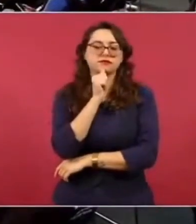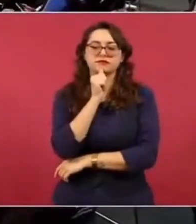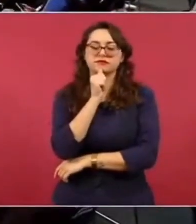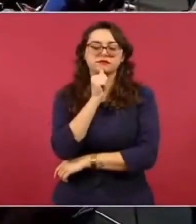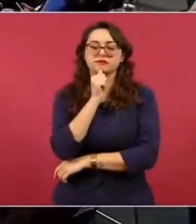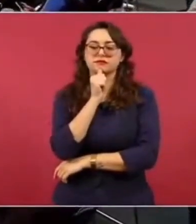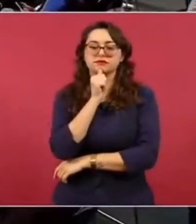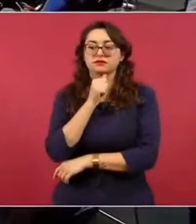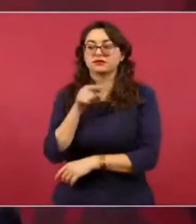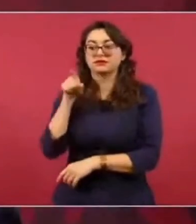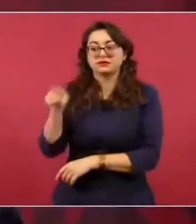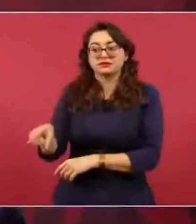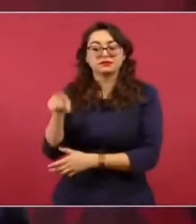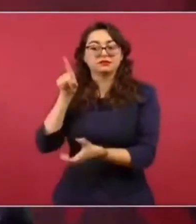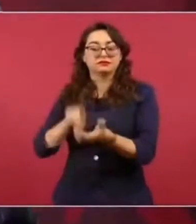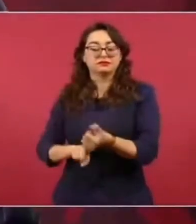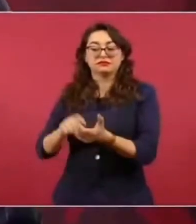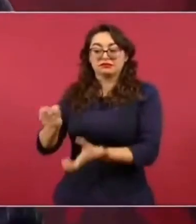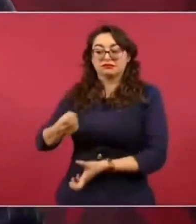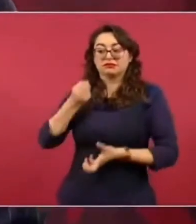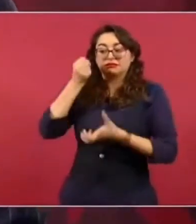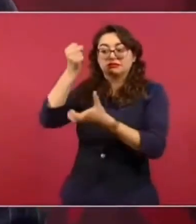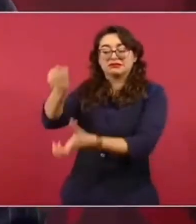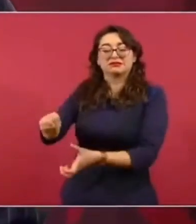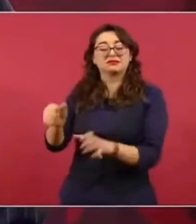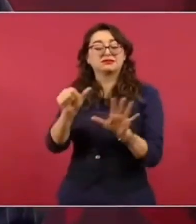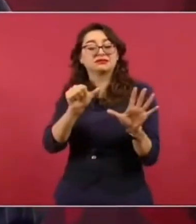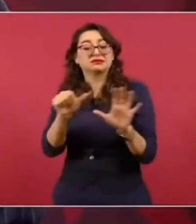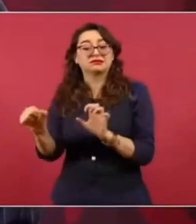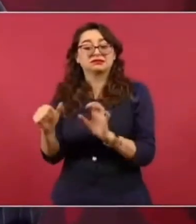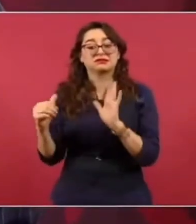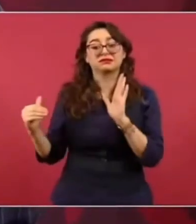dispersar 600 mil millones